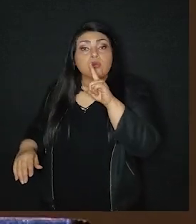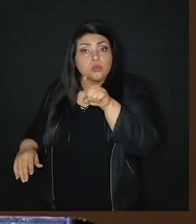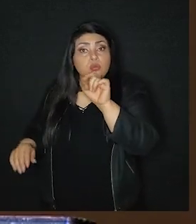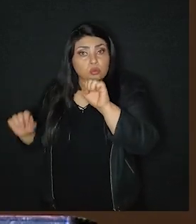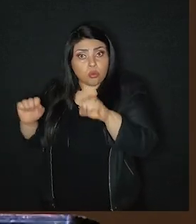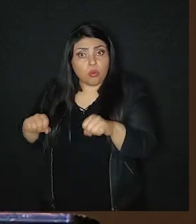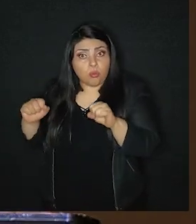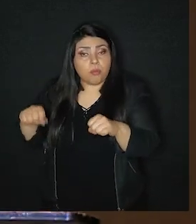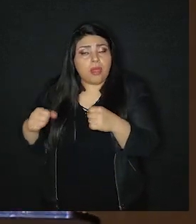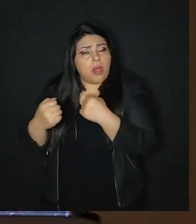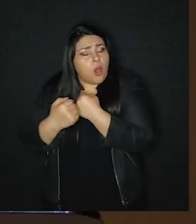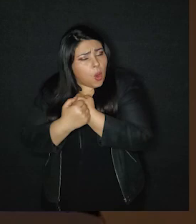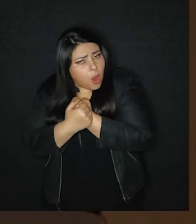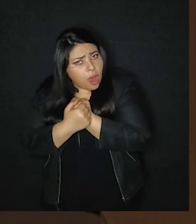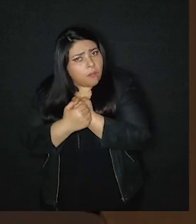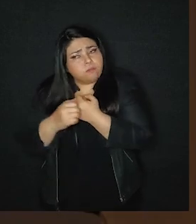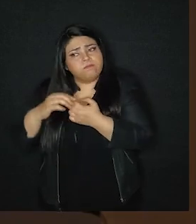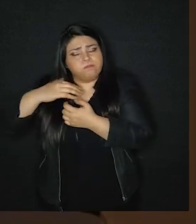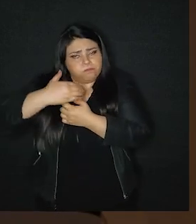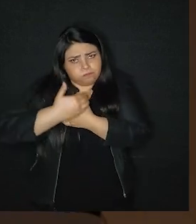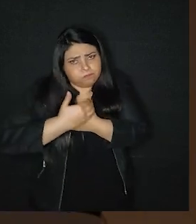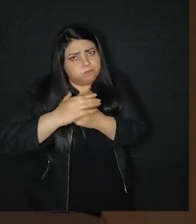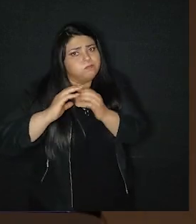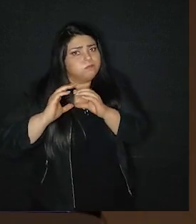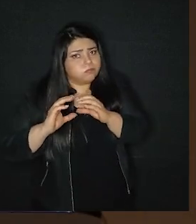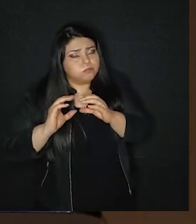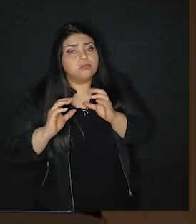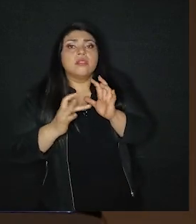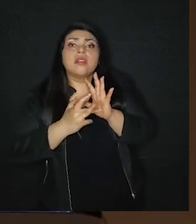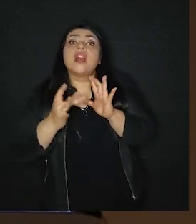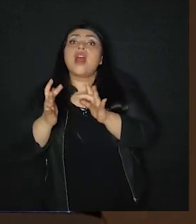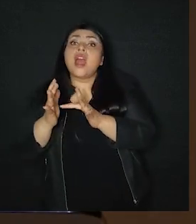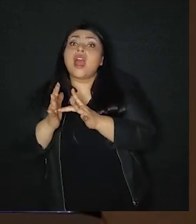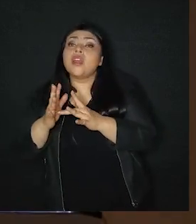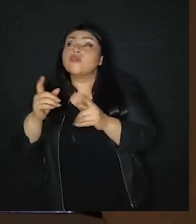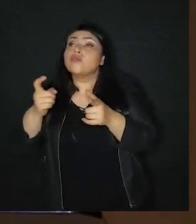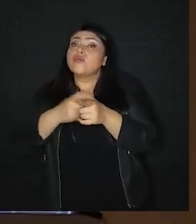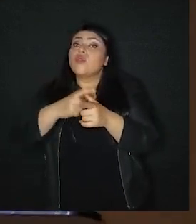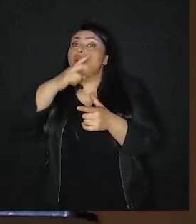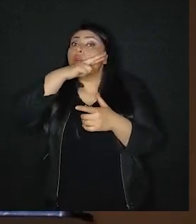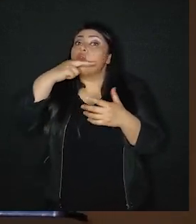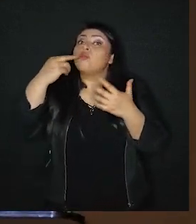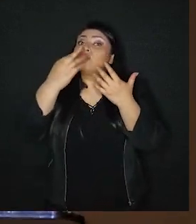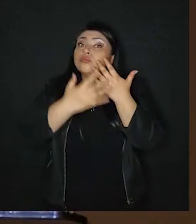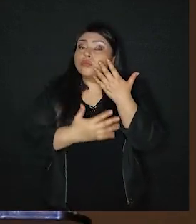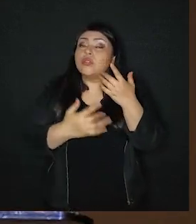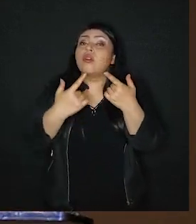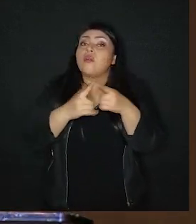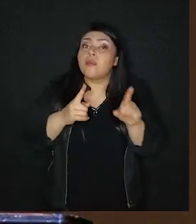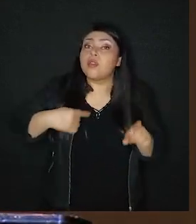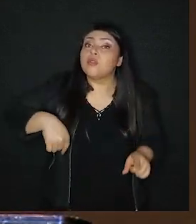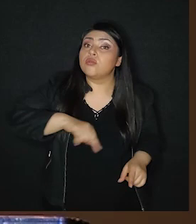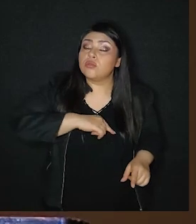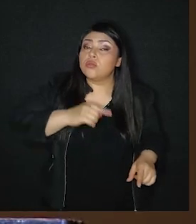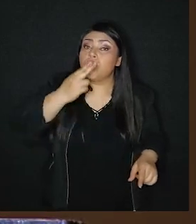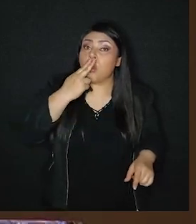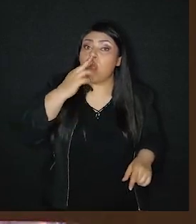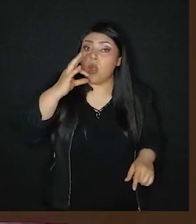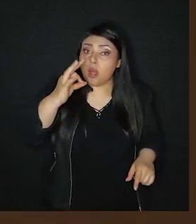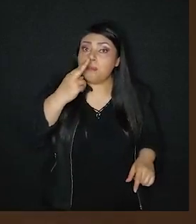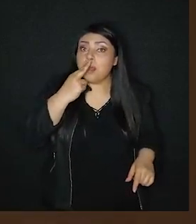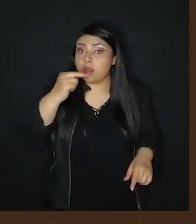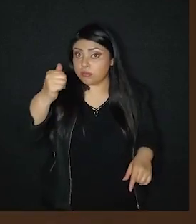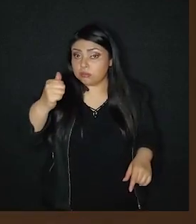pecado en amor de otra persona es Jesús cubriendo con su sangre Pero somos nosotros como hermanos y